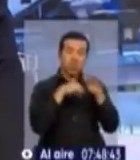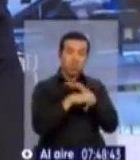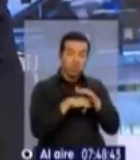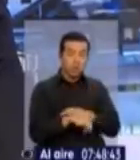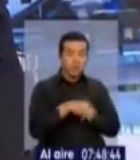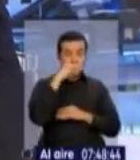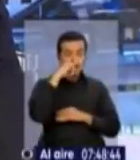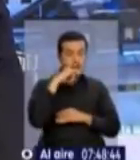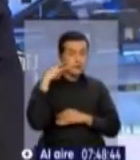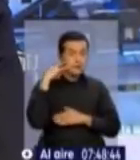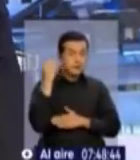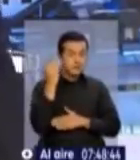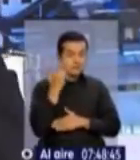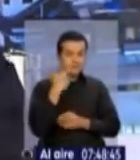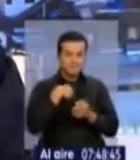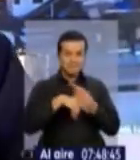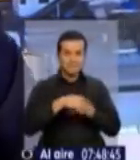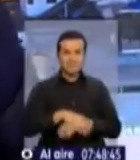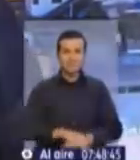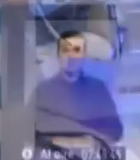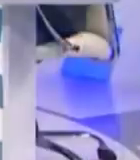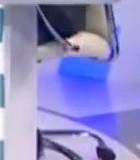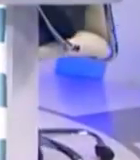adolescentes venimos de y